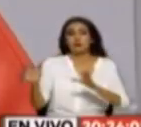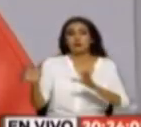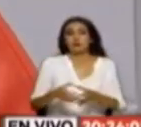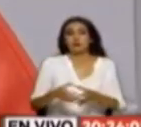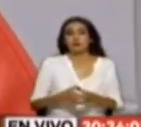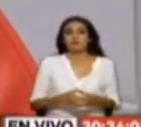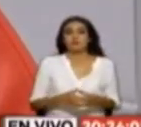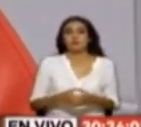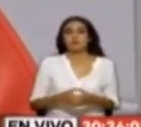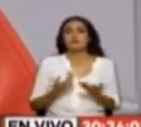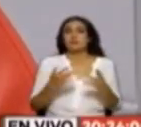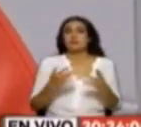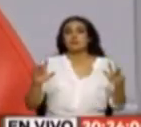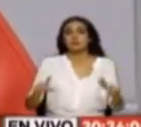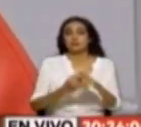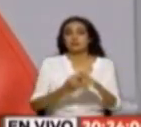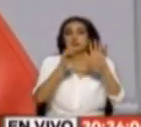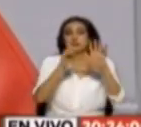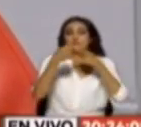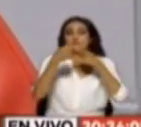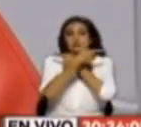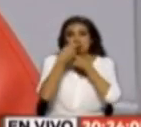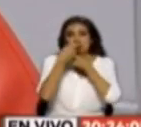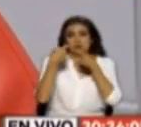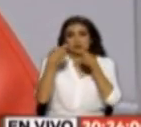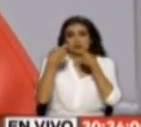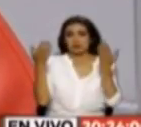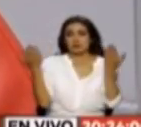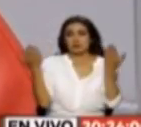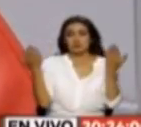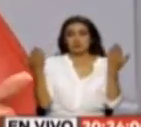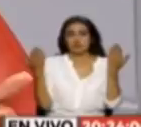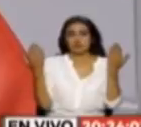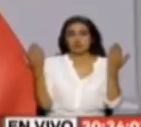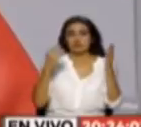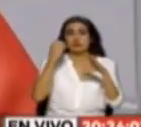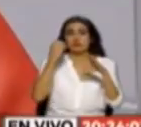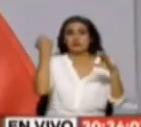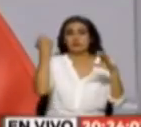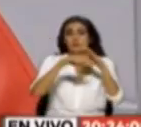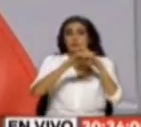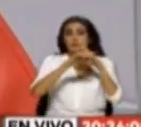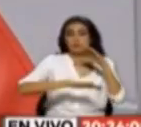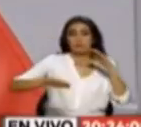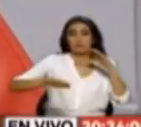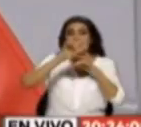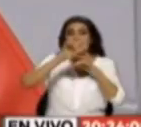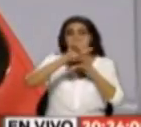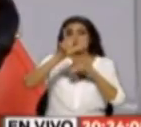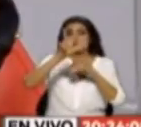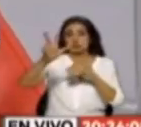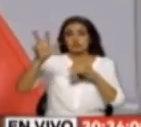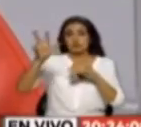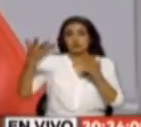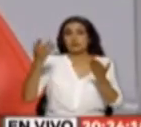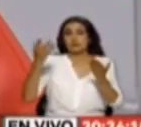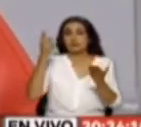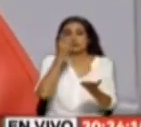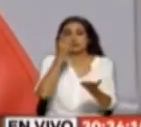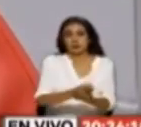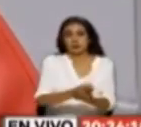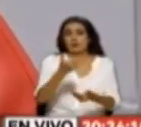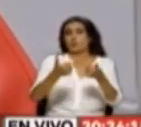oficial. Y a partir del 6 de marzo el presidente envió a través del decreto 333 cuáles son